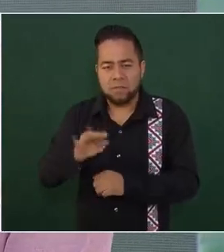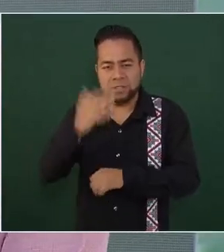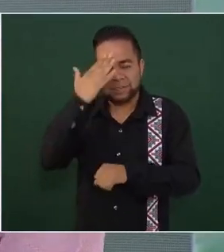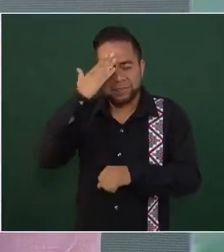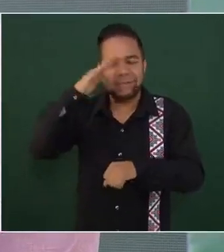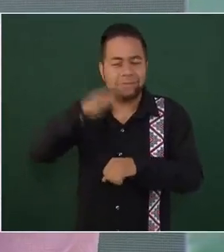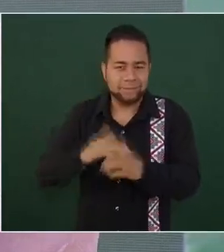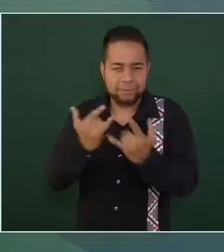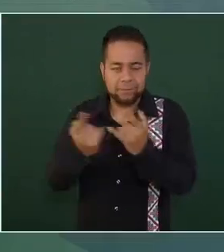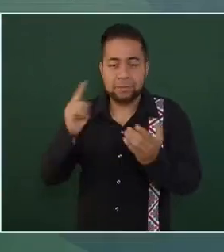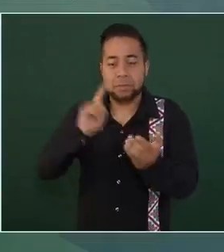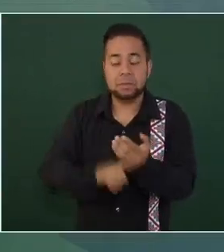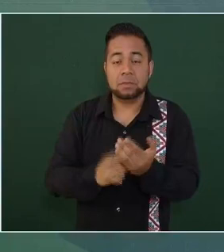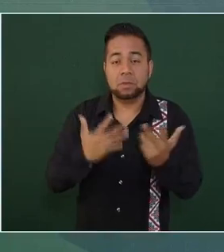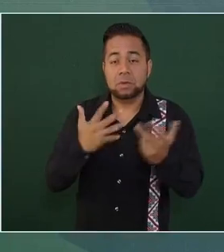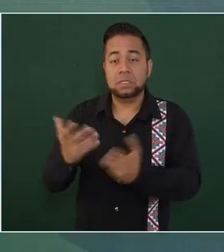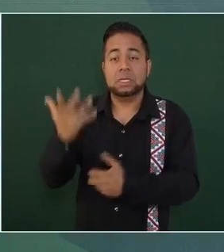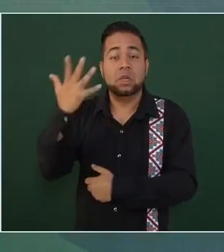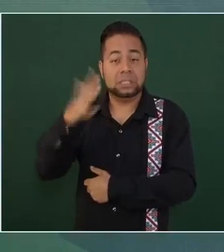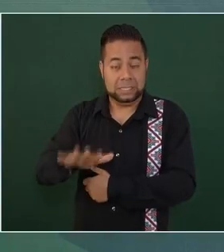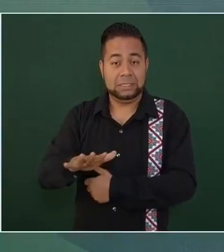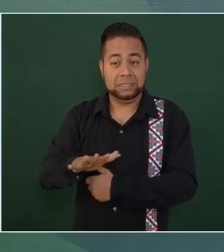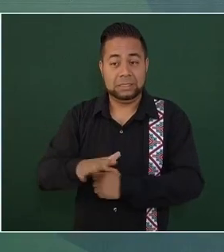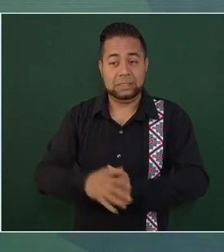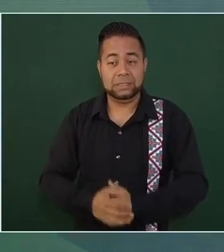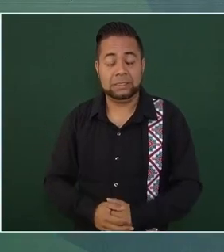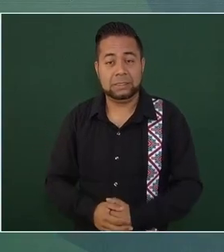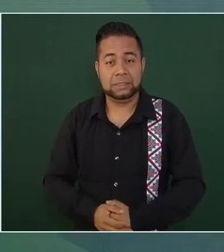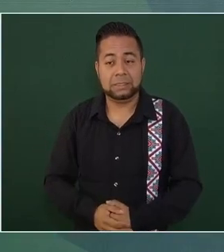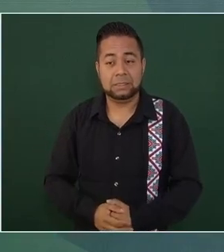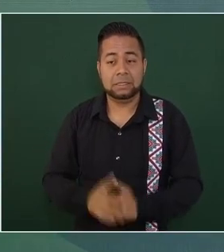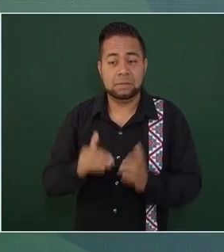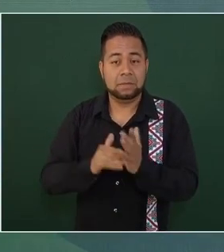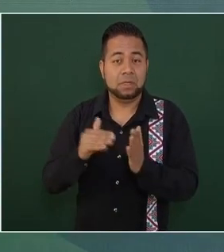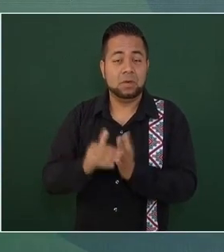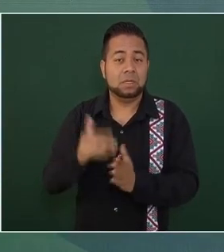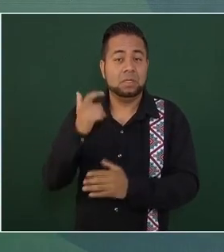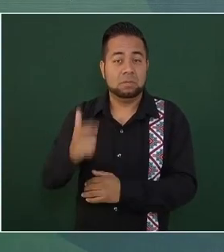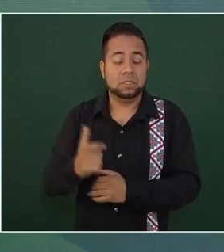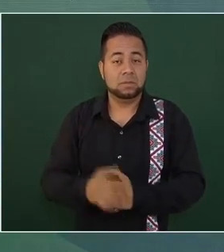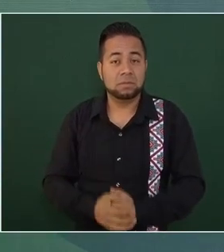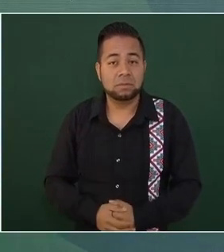mil ochocientos diez millones de pesos